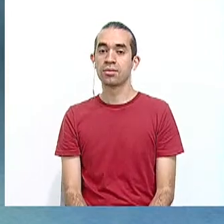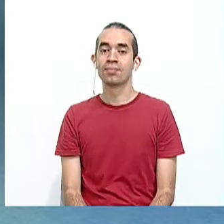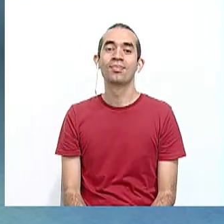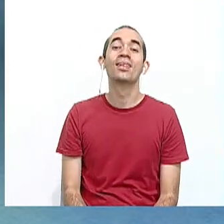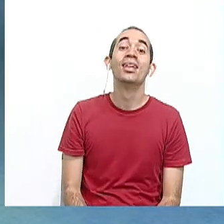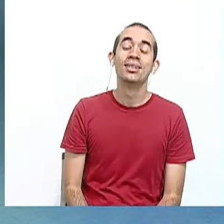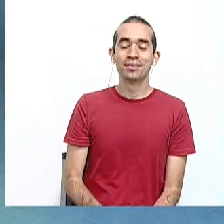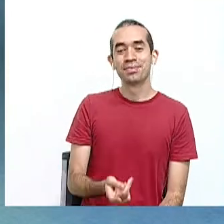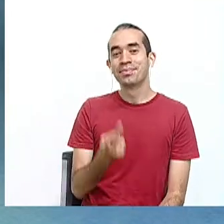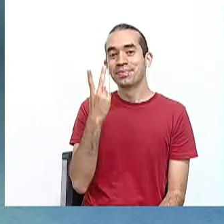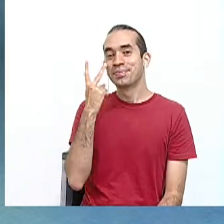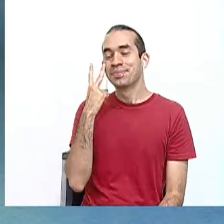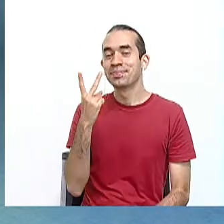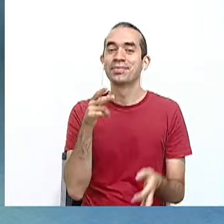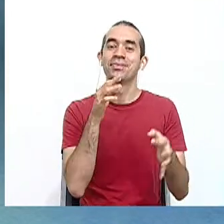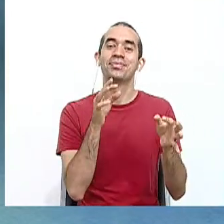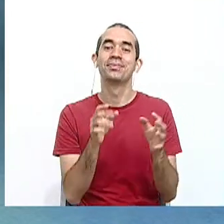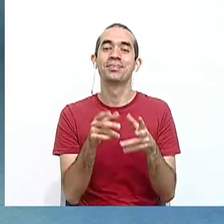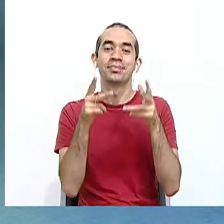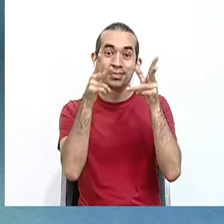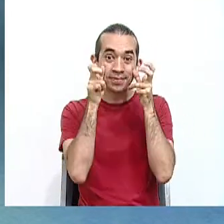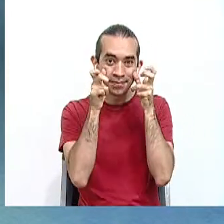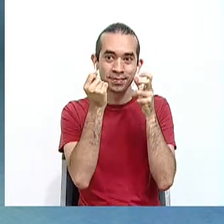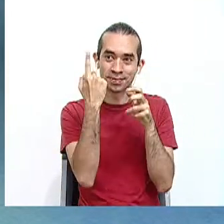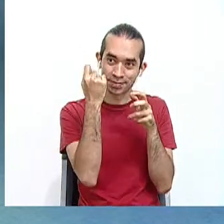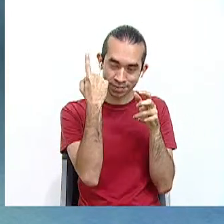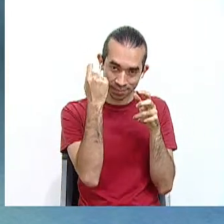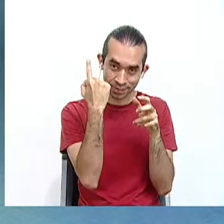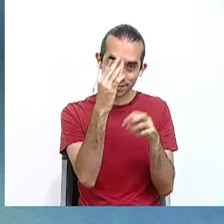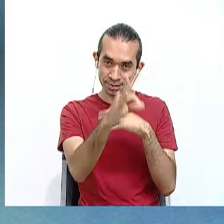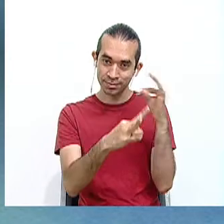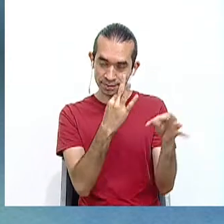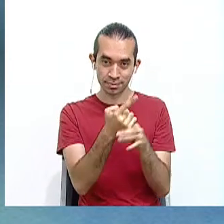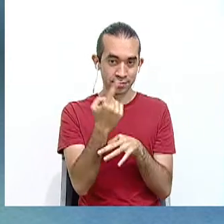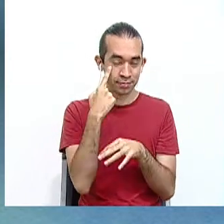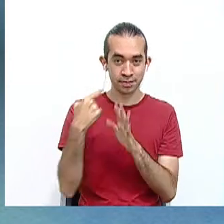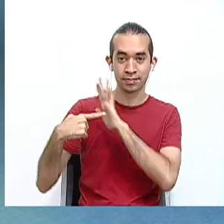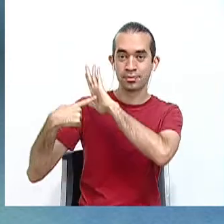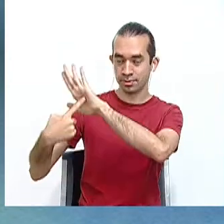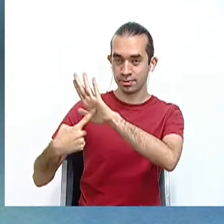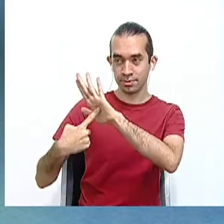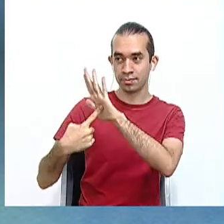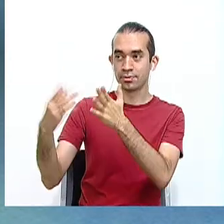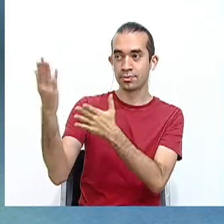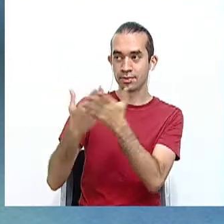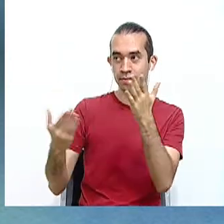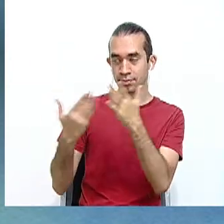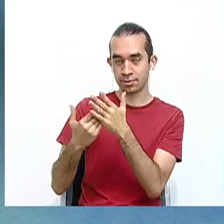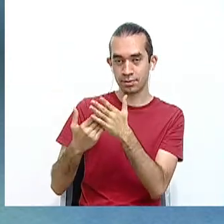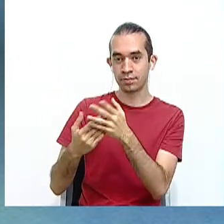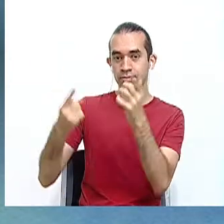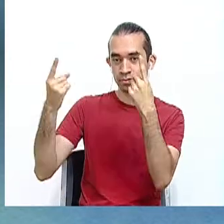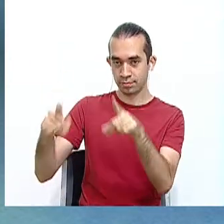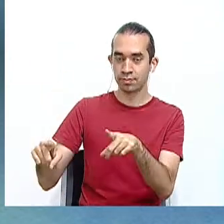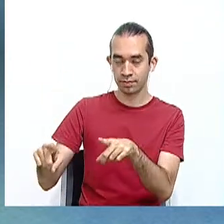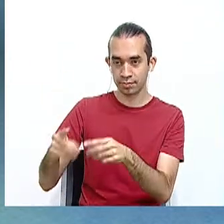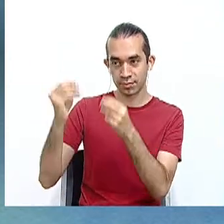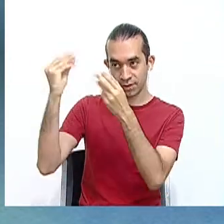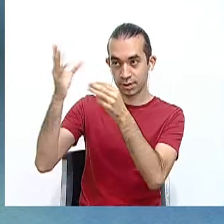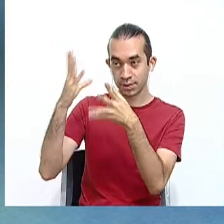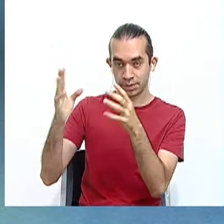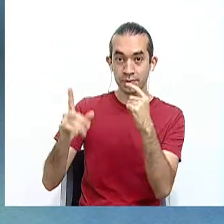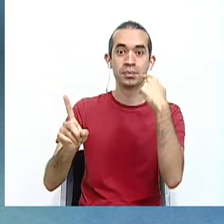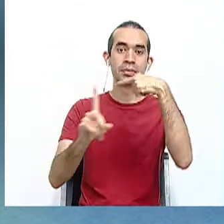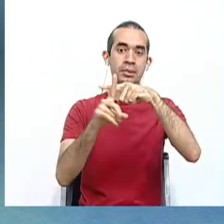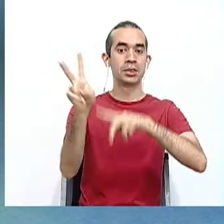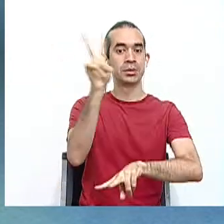Bien, chicos, el género interpretativo combina la presentación, como dijimos, de un elemento, de un hecho, una información, junto con